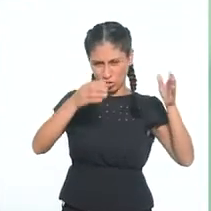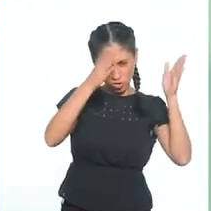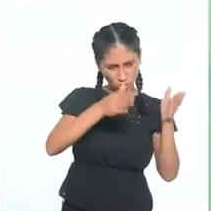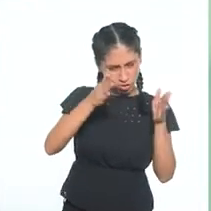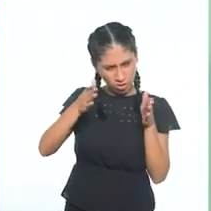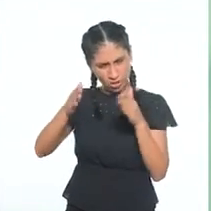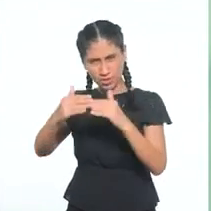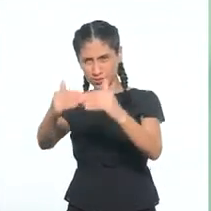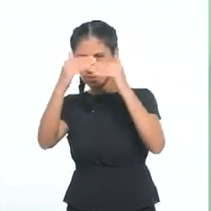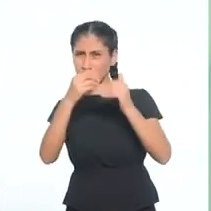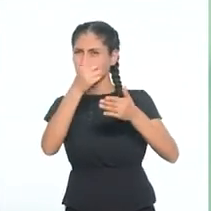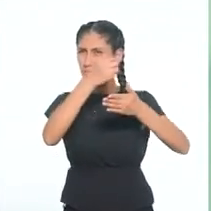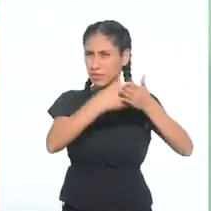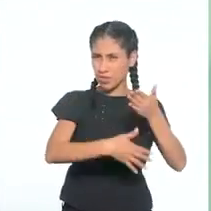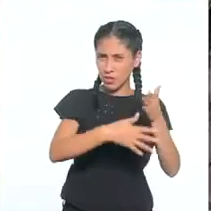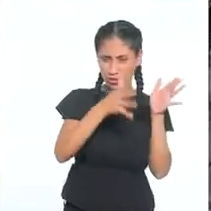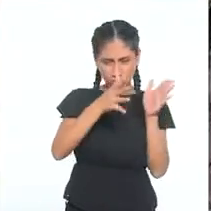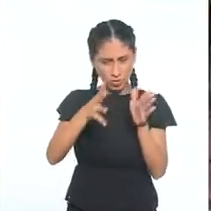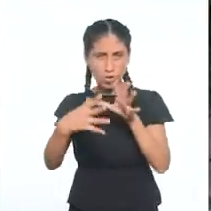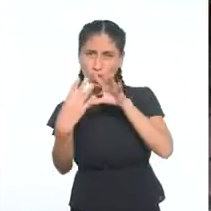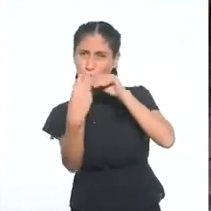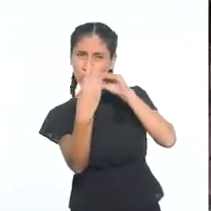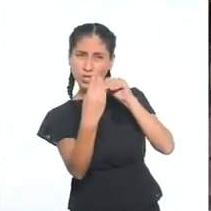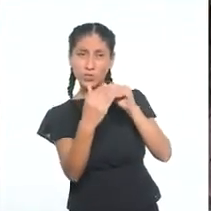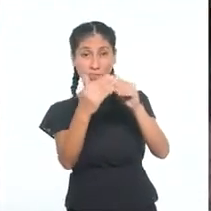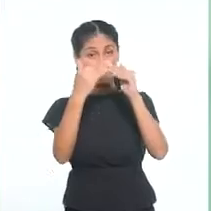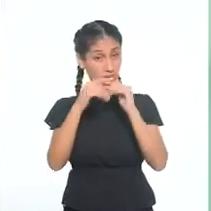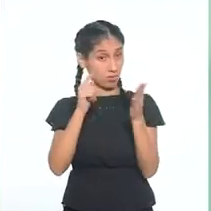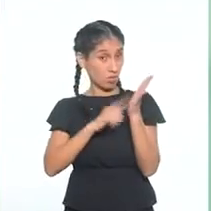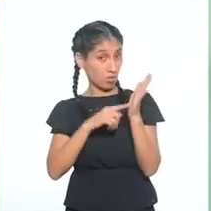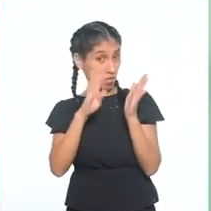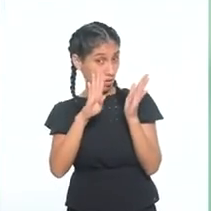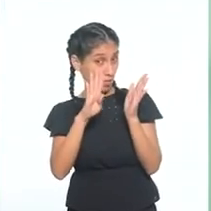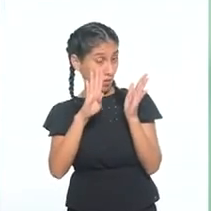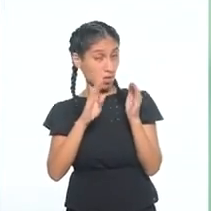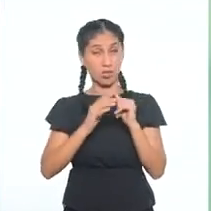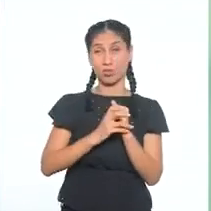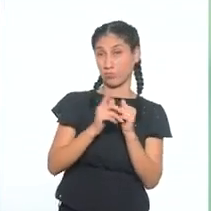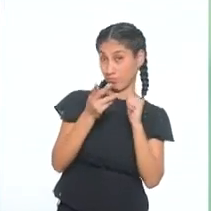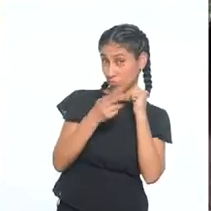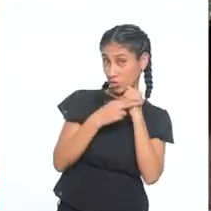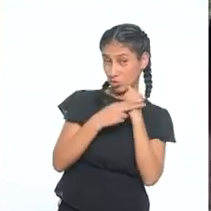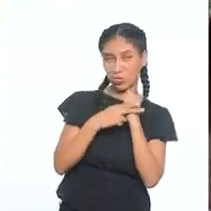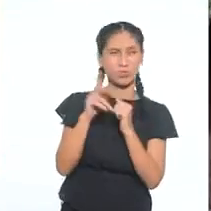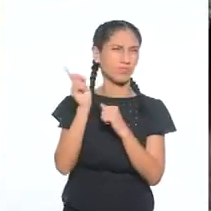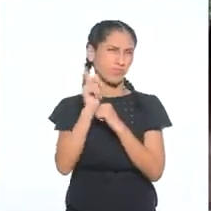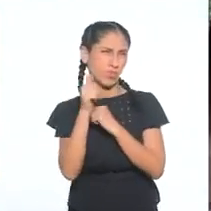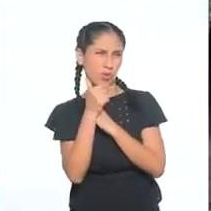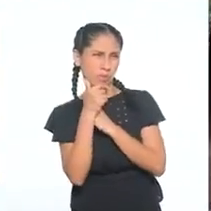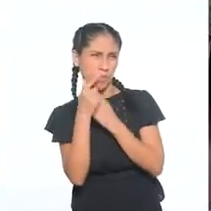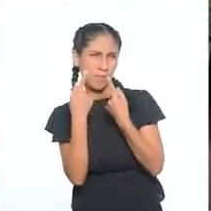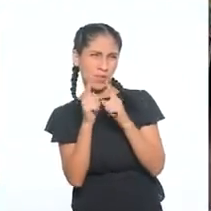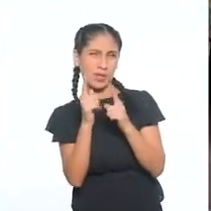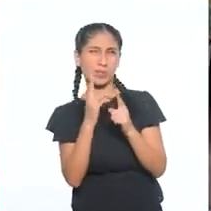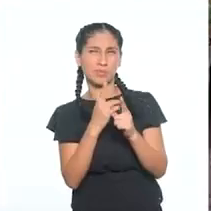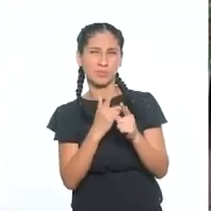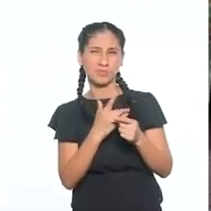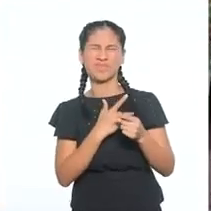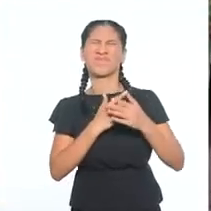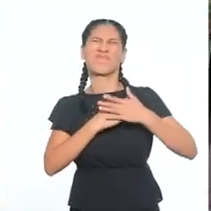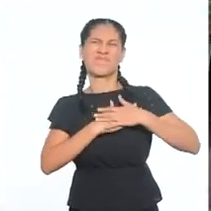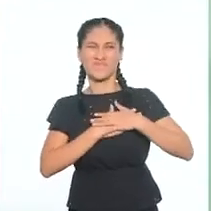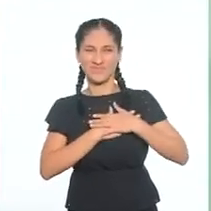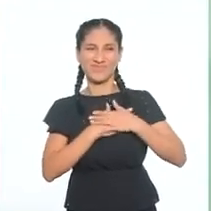apropiados a situaciones comunicativas esa está seguro no pero me hace